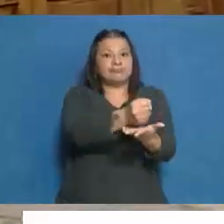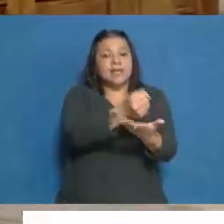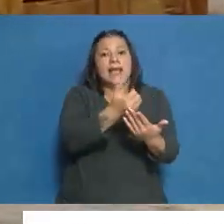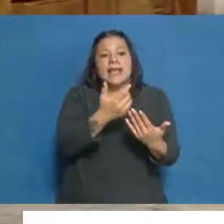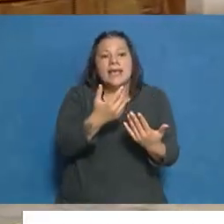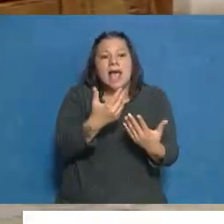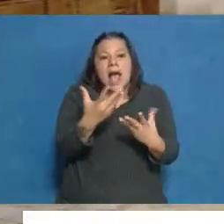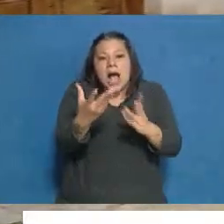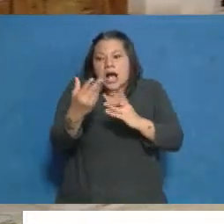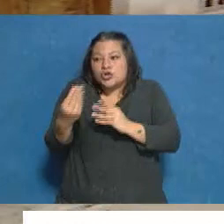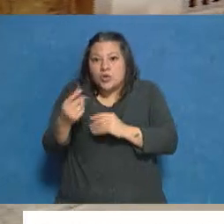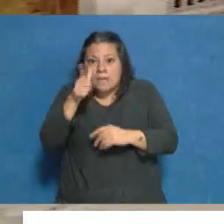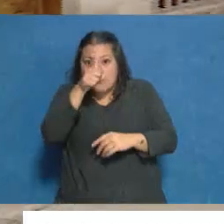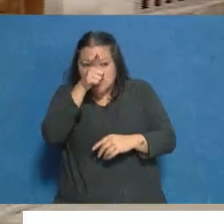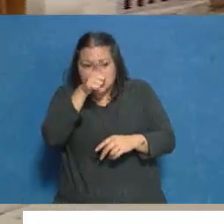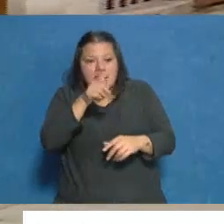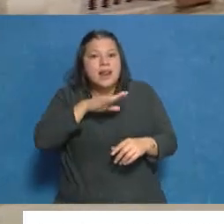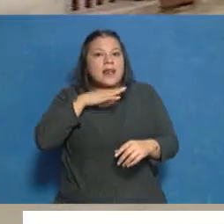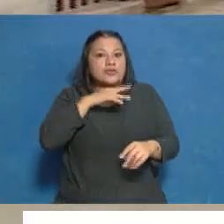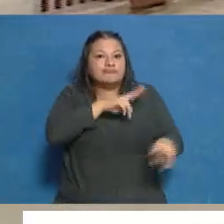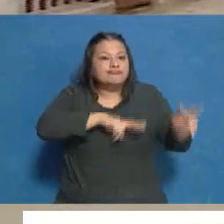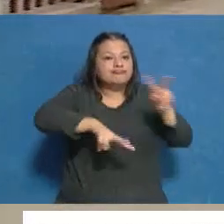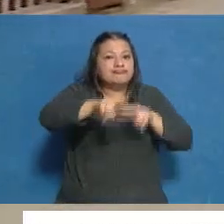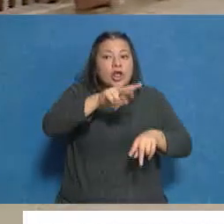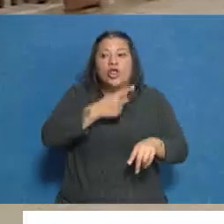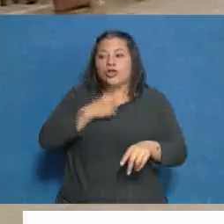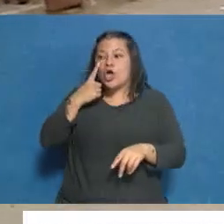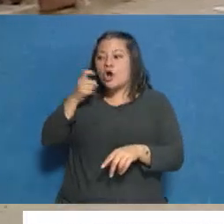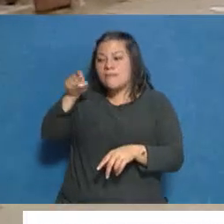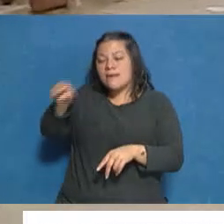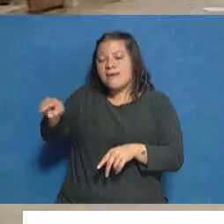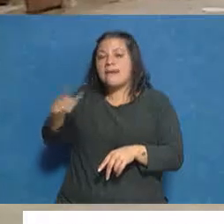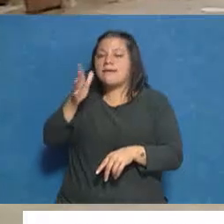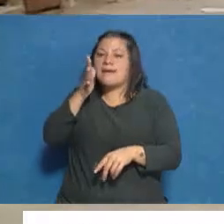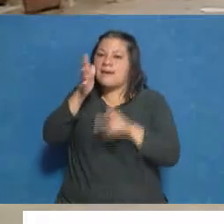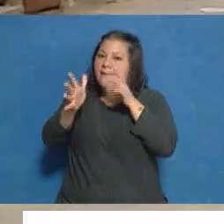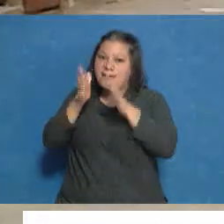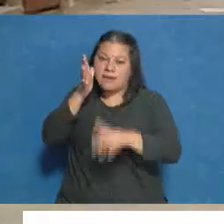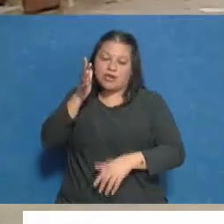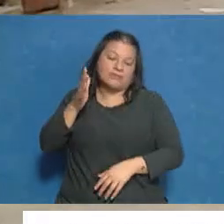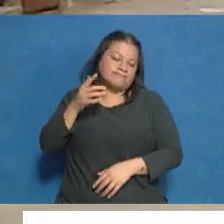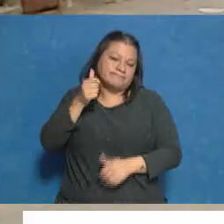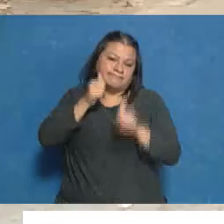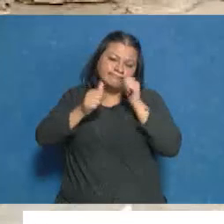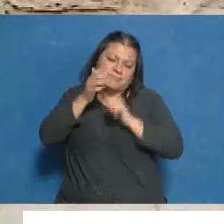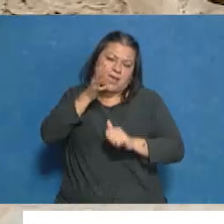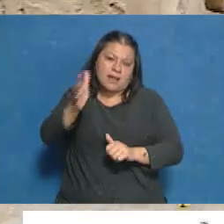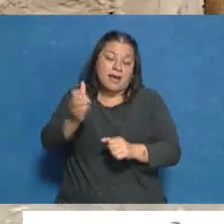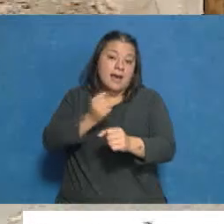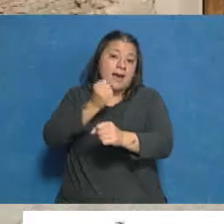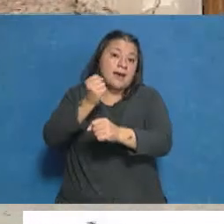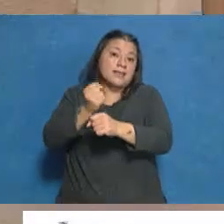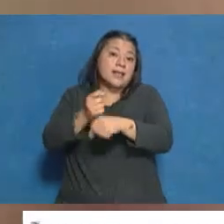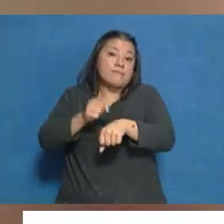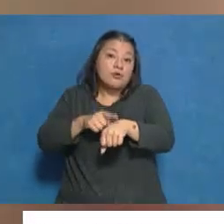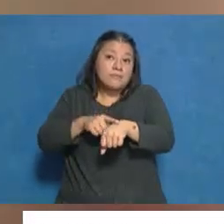él o dos autores del hecho que resultó gravemente herido y lesionado Juan Villanueva. Hasta el momento la información que